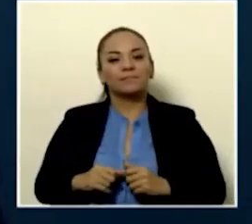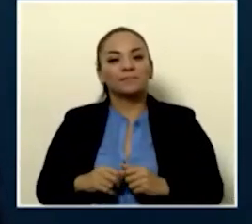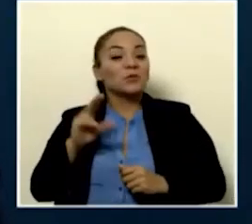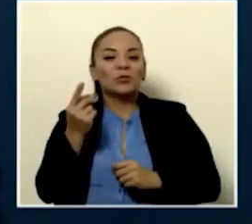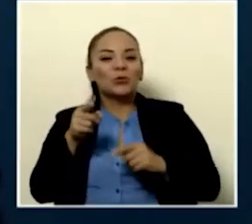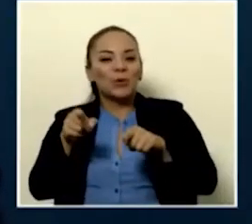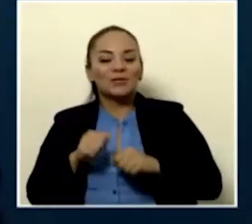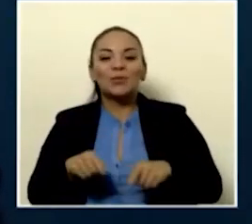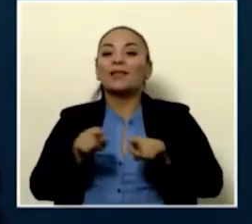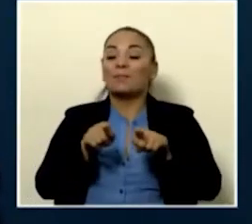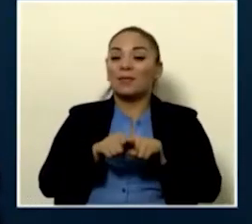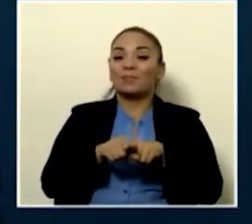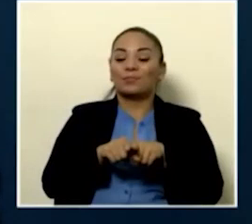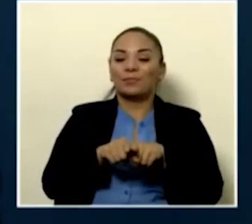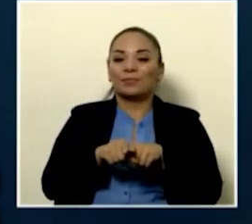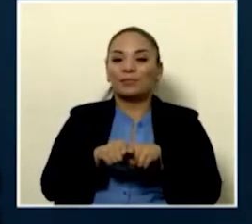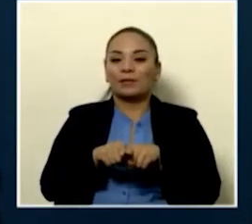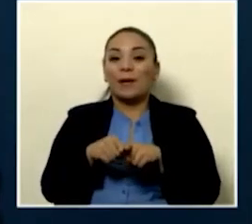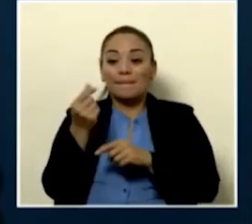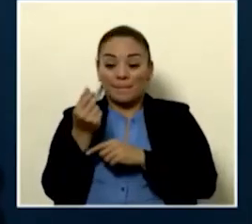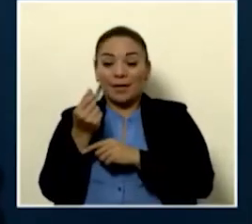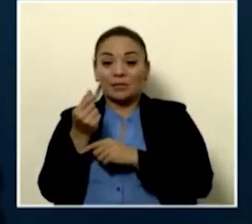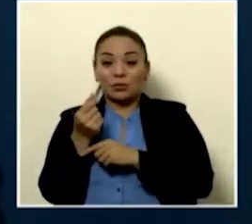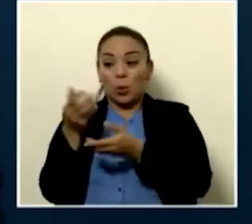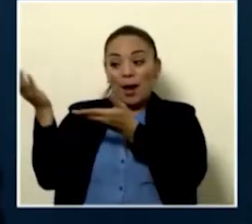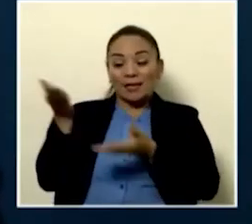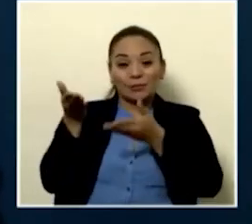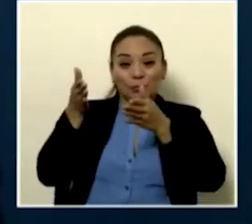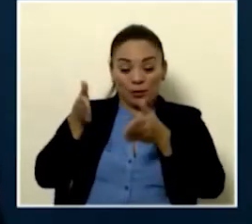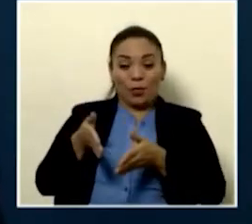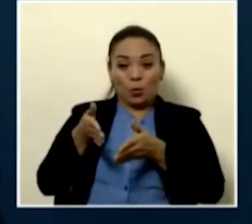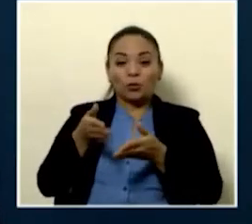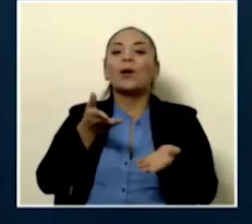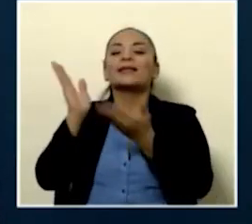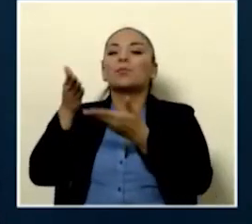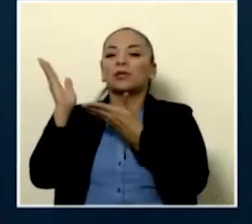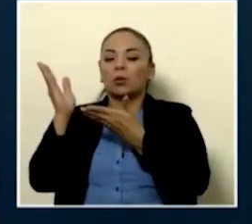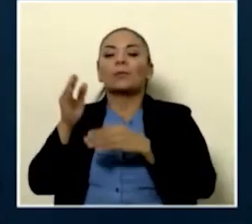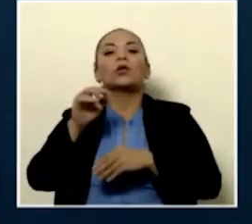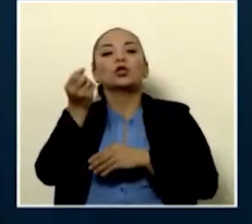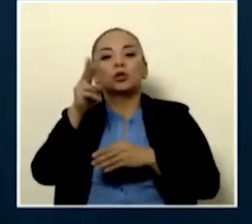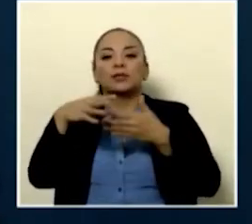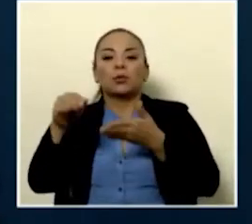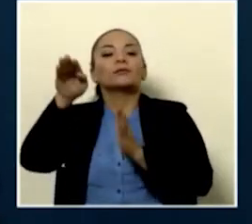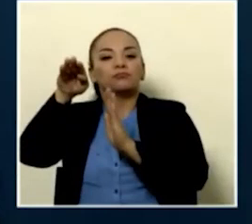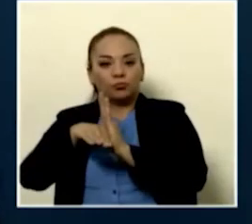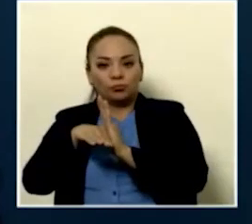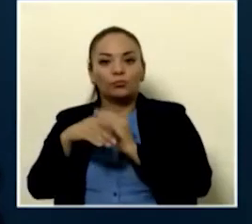vamos a bajar $12 al precio del exportador por cada contenedor